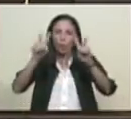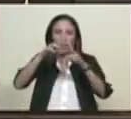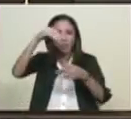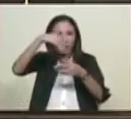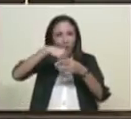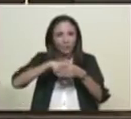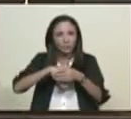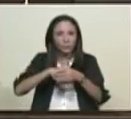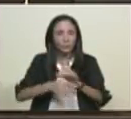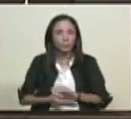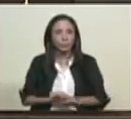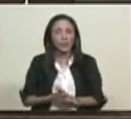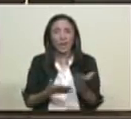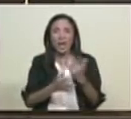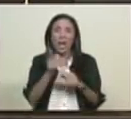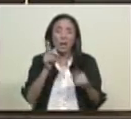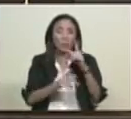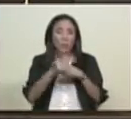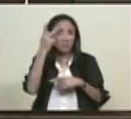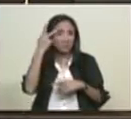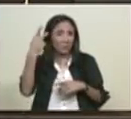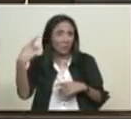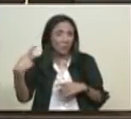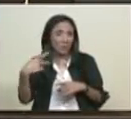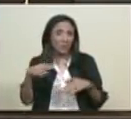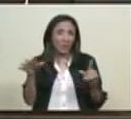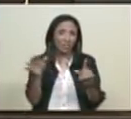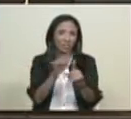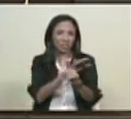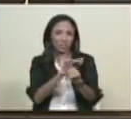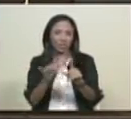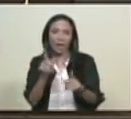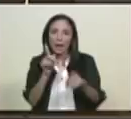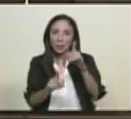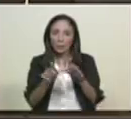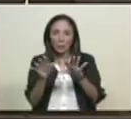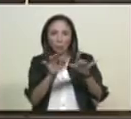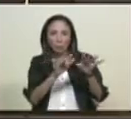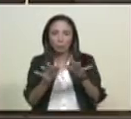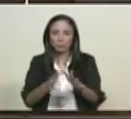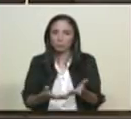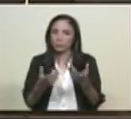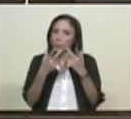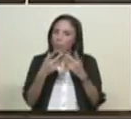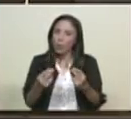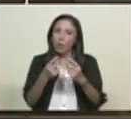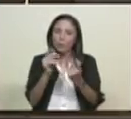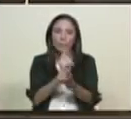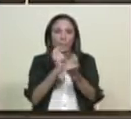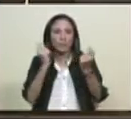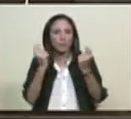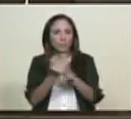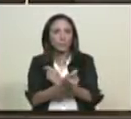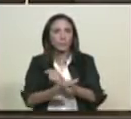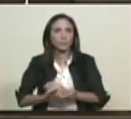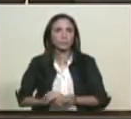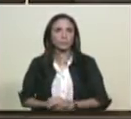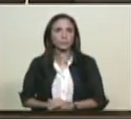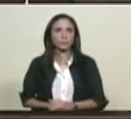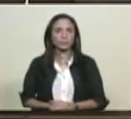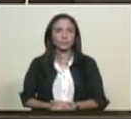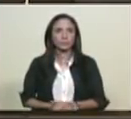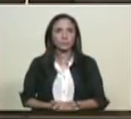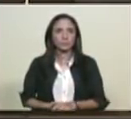No caigamos en guerras psicológicas que a veces se pretenden por ahí, ¿no? Recientemente,